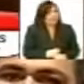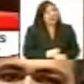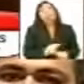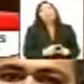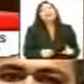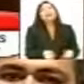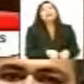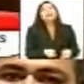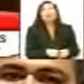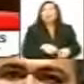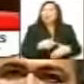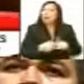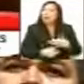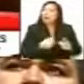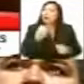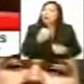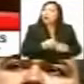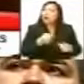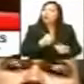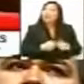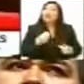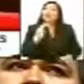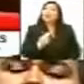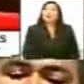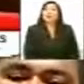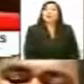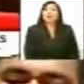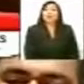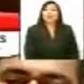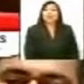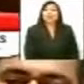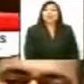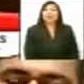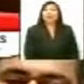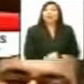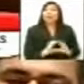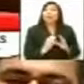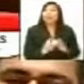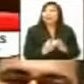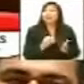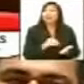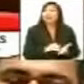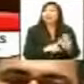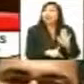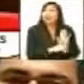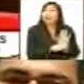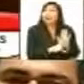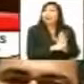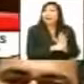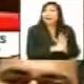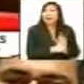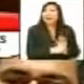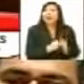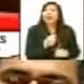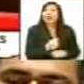pero que también hemos avanzado en la lucha contra la corrupción. El legislativo ha aprobado leyes, la